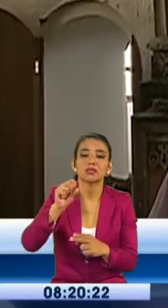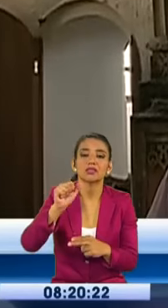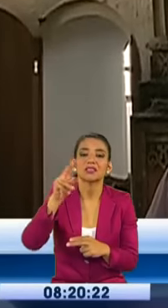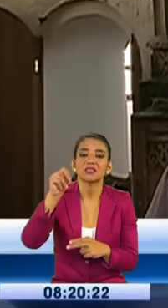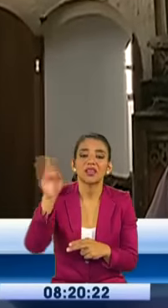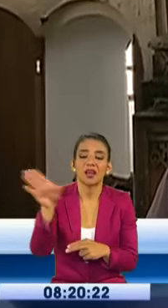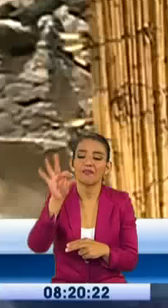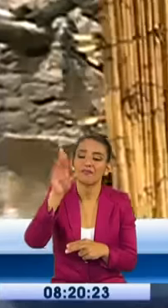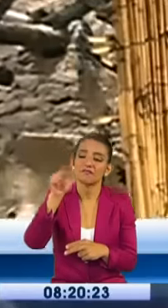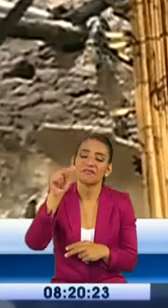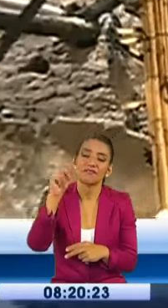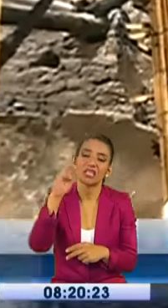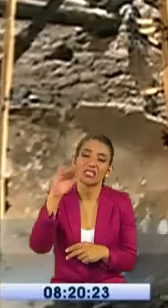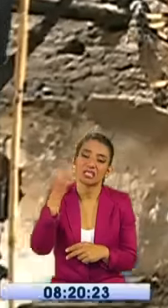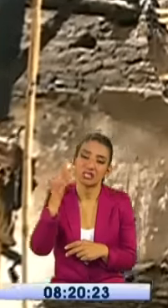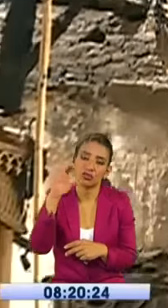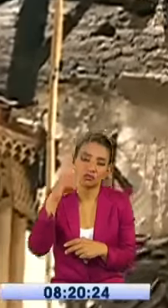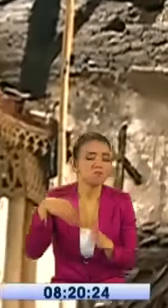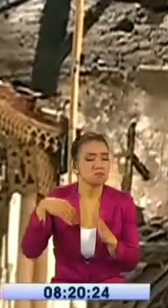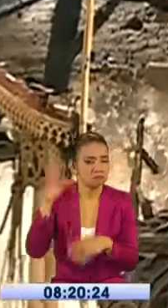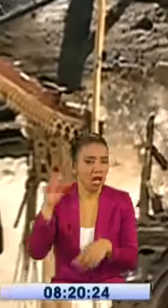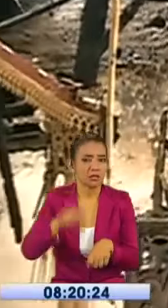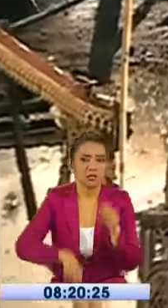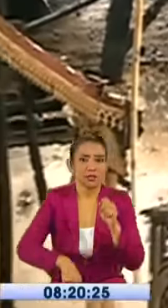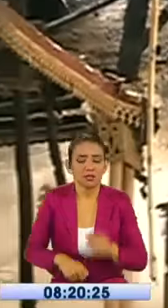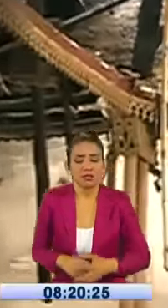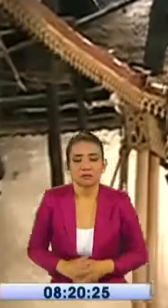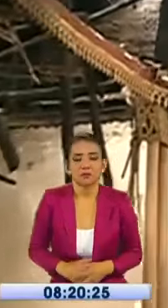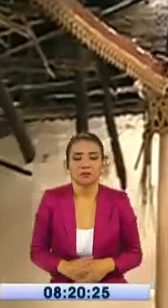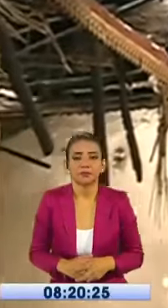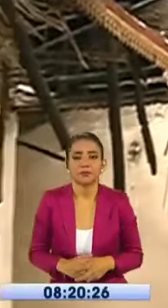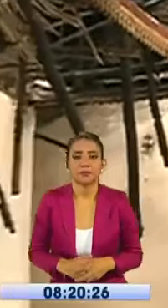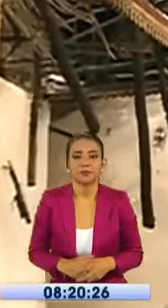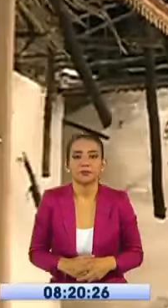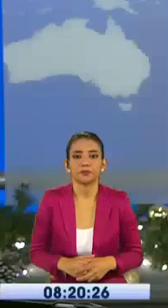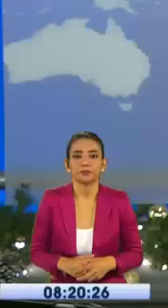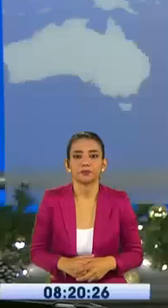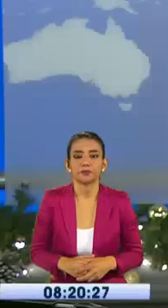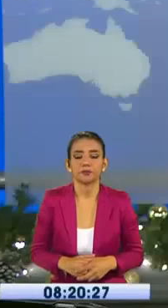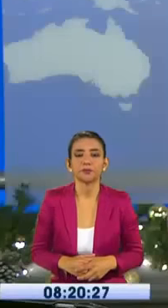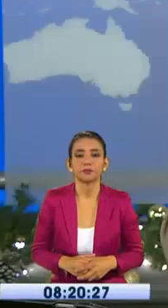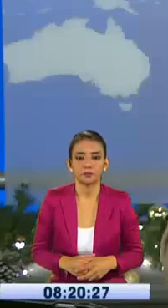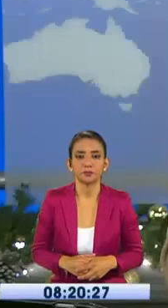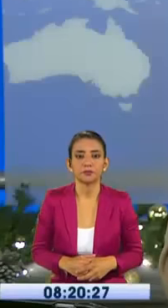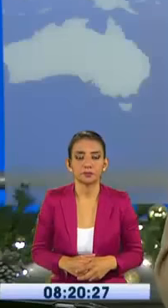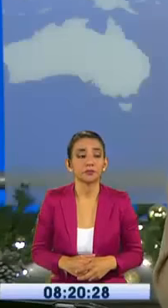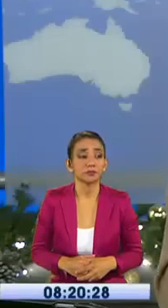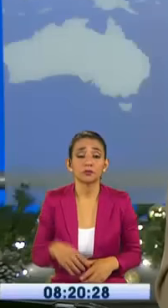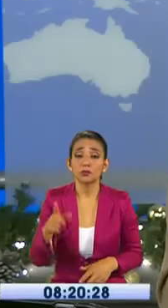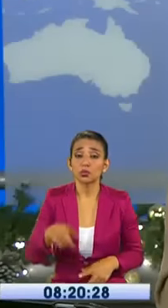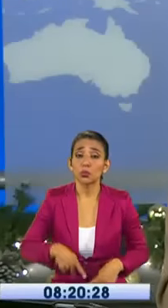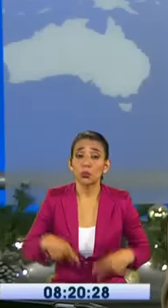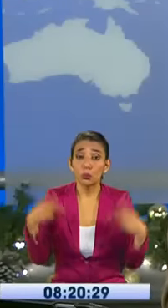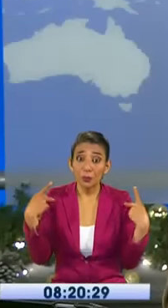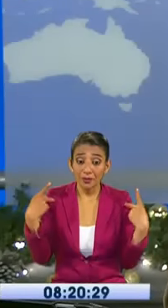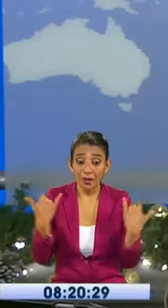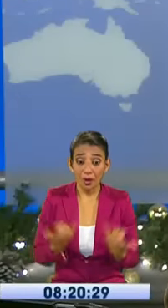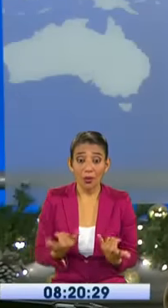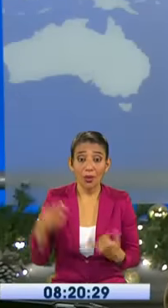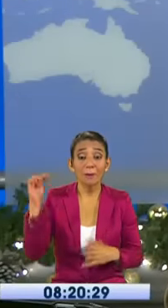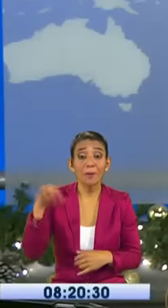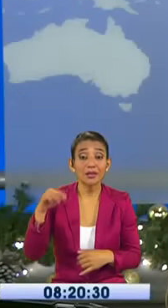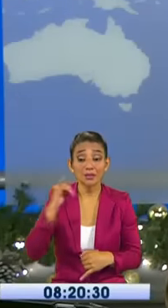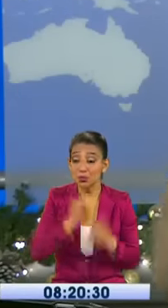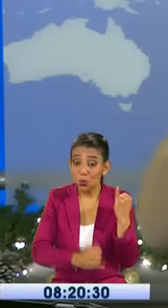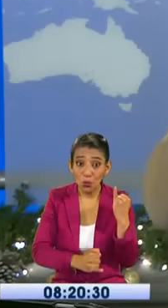completamente destruida. Informó Héctor Romero. Hay que vivir intensamente este día martes, es el último